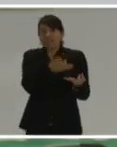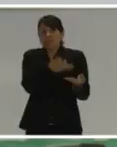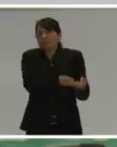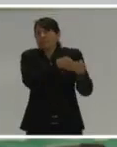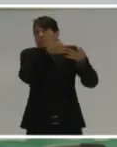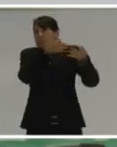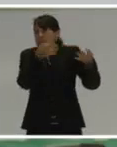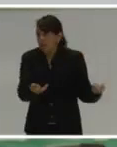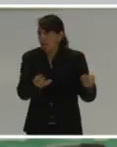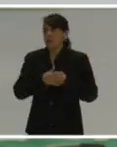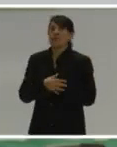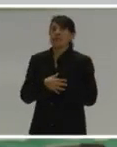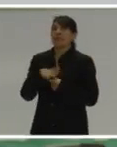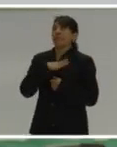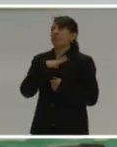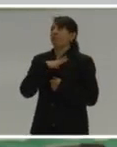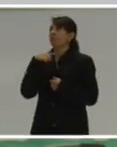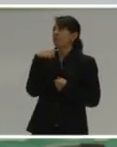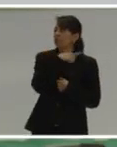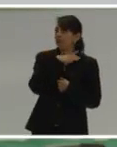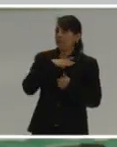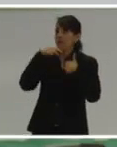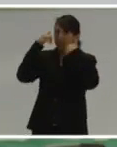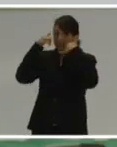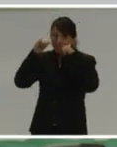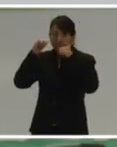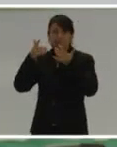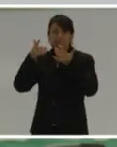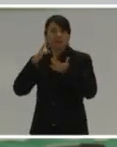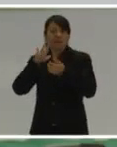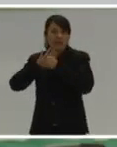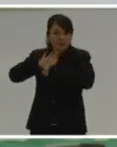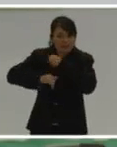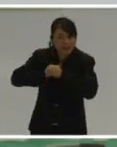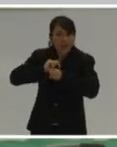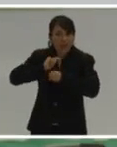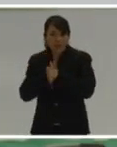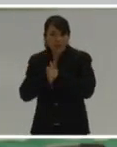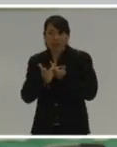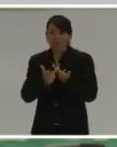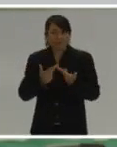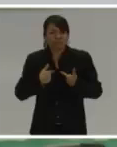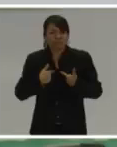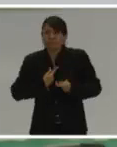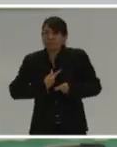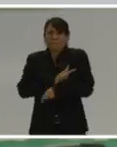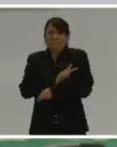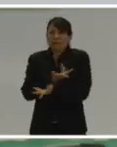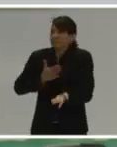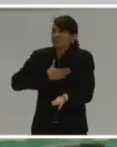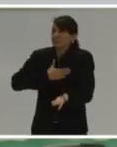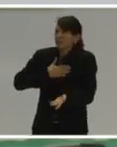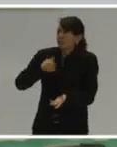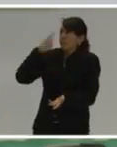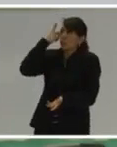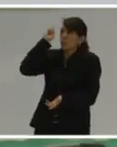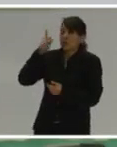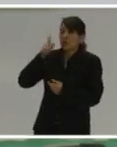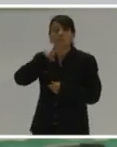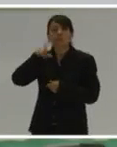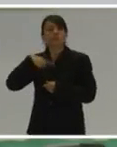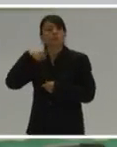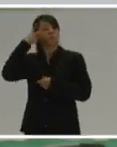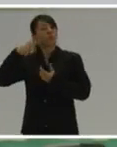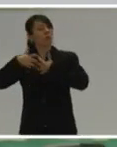ganados, ¿qué va a pasar con mi ganado? Y a veces el empresario y la de la JAM dice, no, eso lo vamos a ver una vez